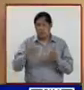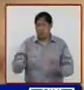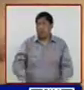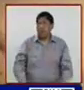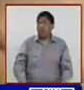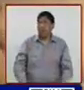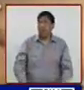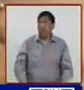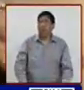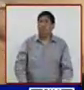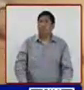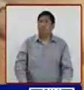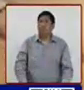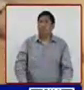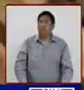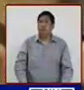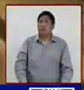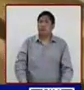satisfactorios.